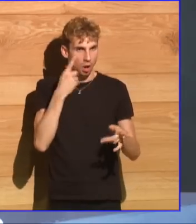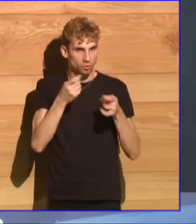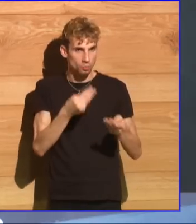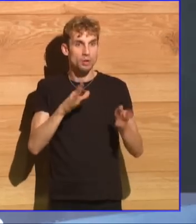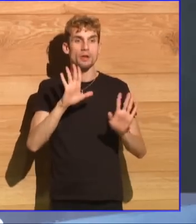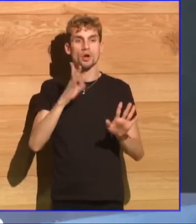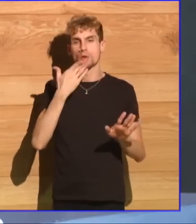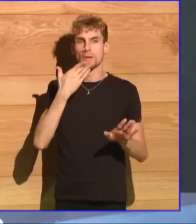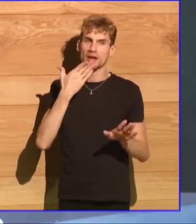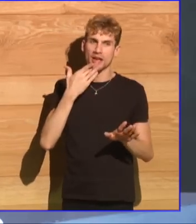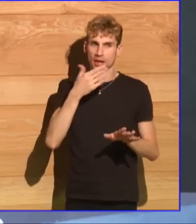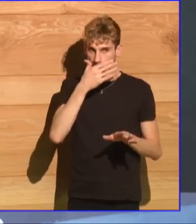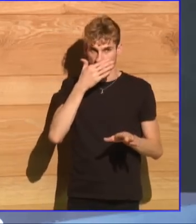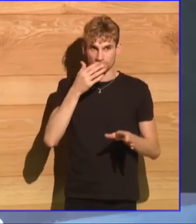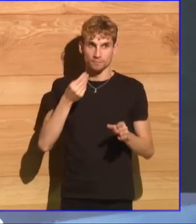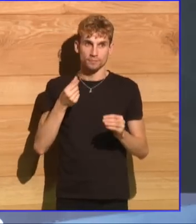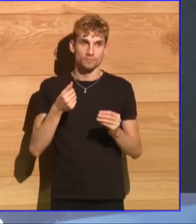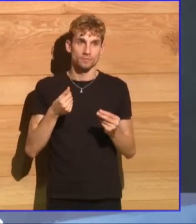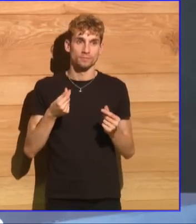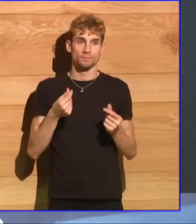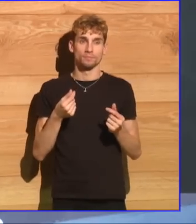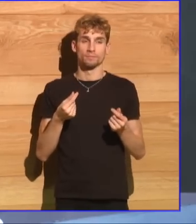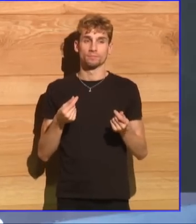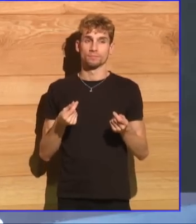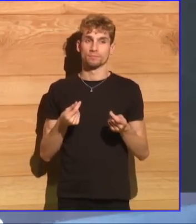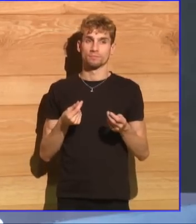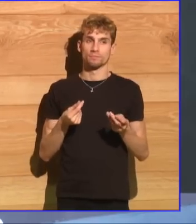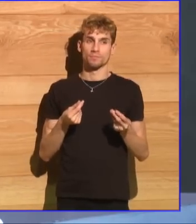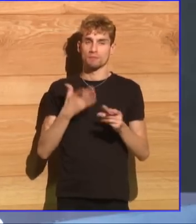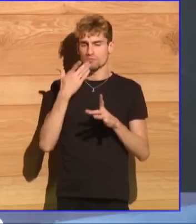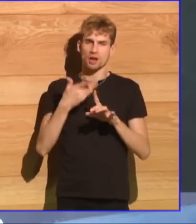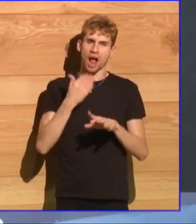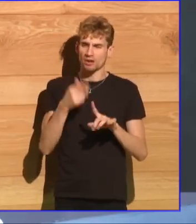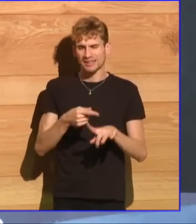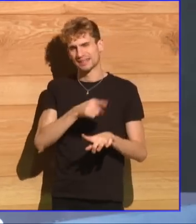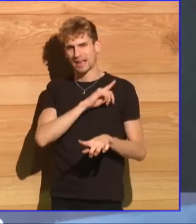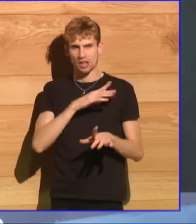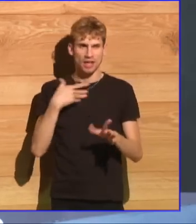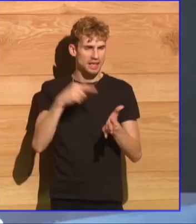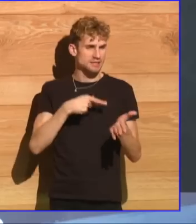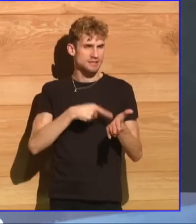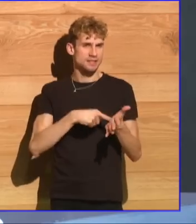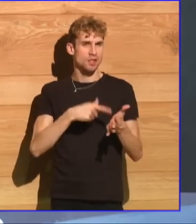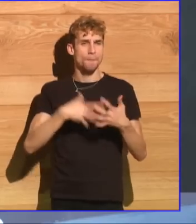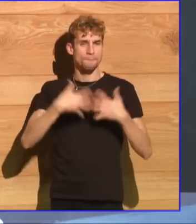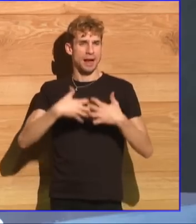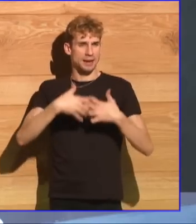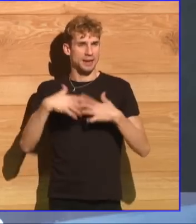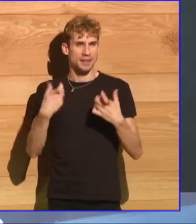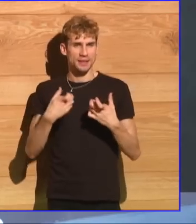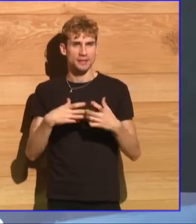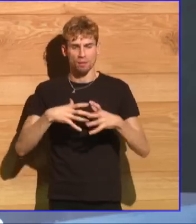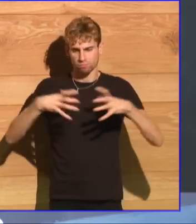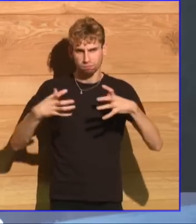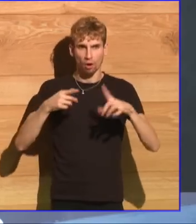esta sobredimensión, este sobredimensionamiento que exige estas enormes maquinarias para poder moverse con